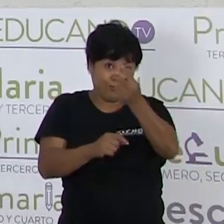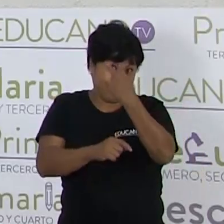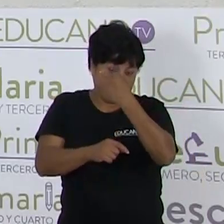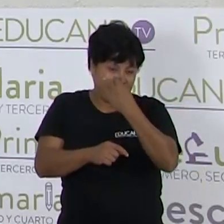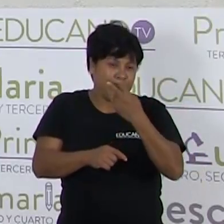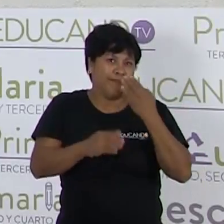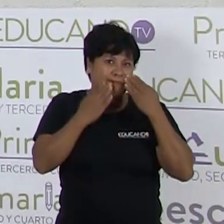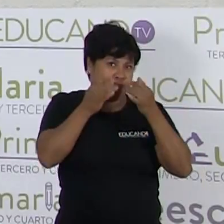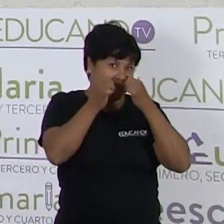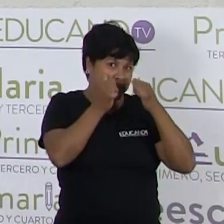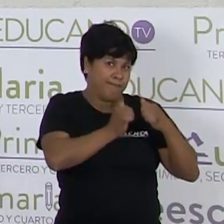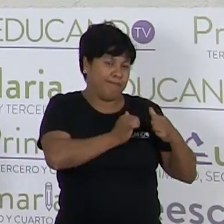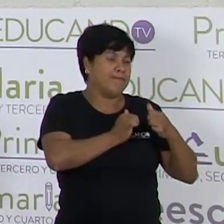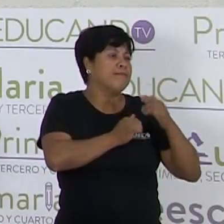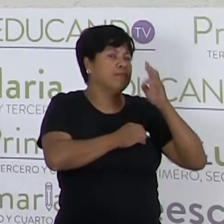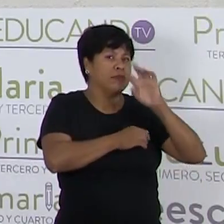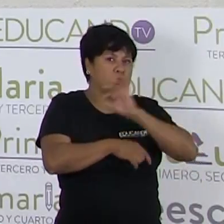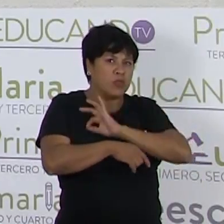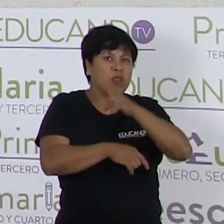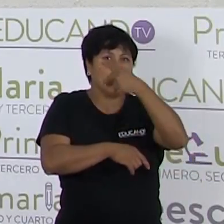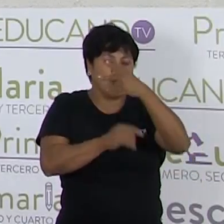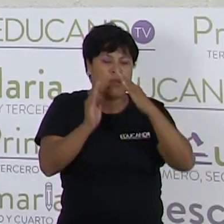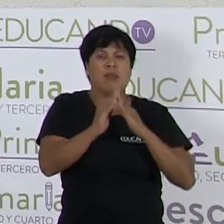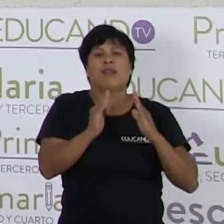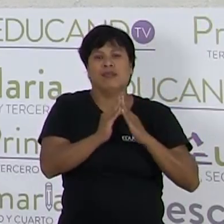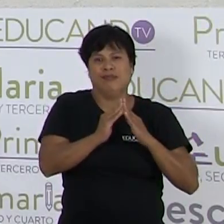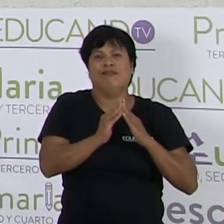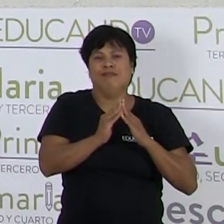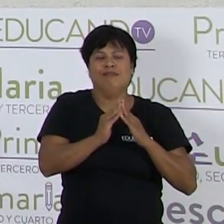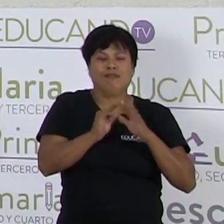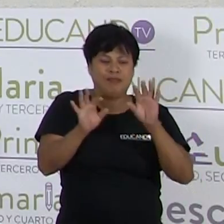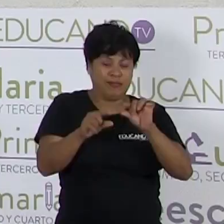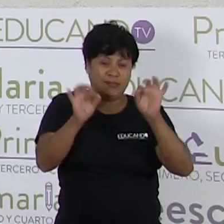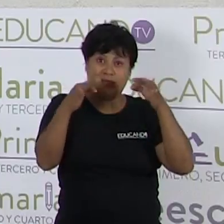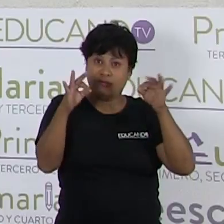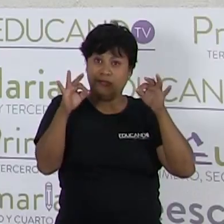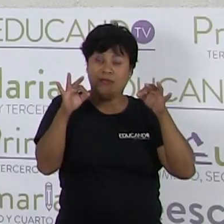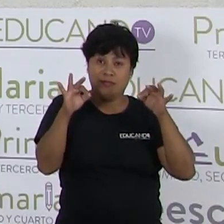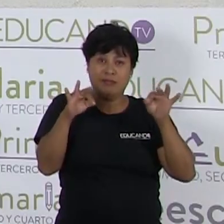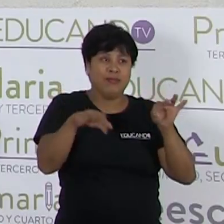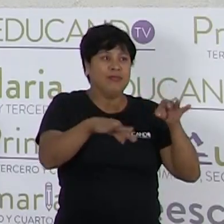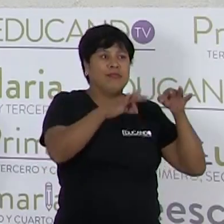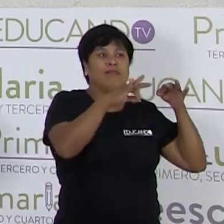bien y ojalá y lo puedas ir haciendo en casita. Aquí tenemos